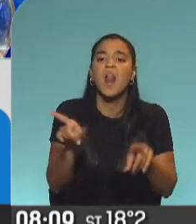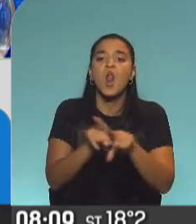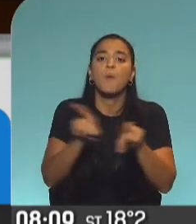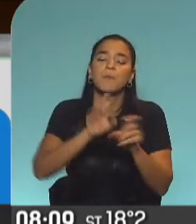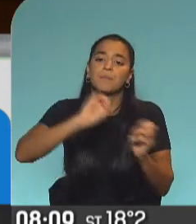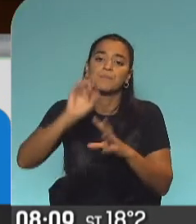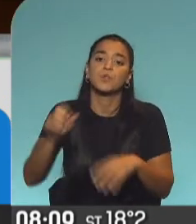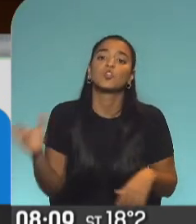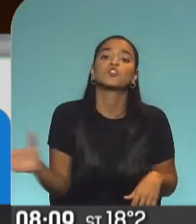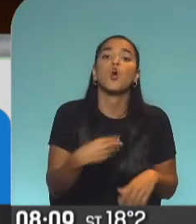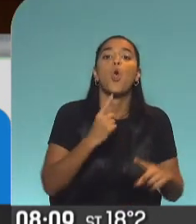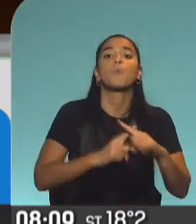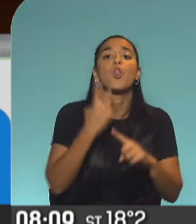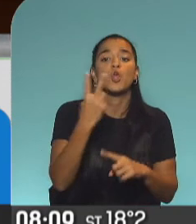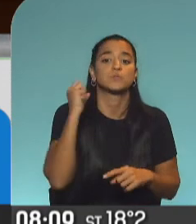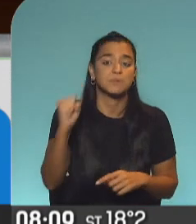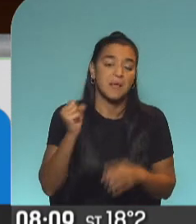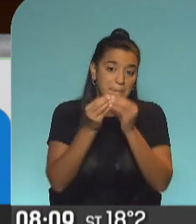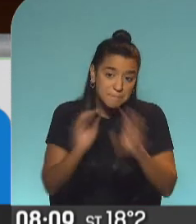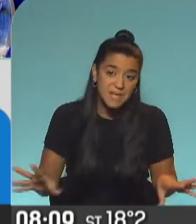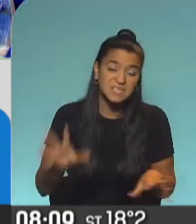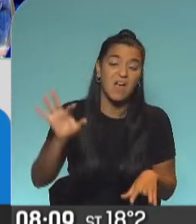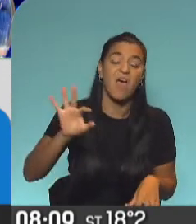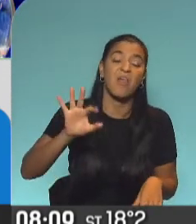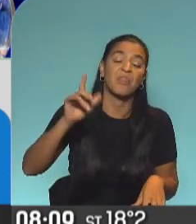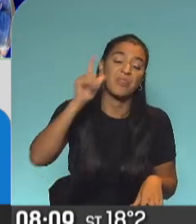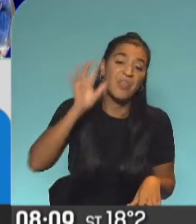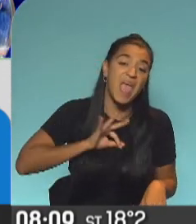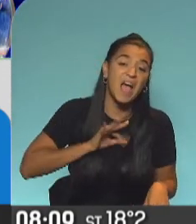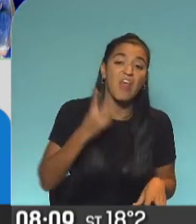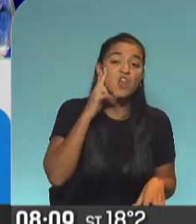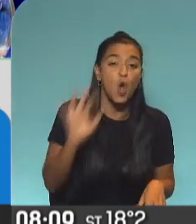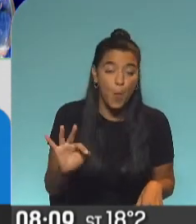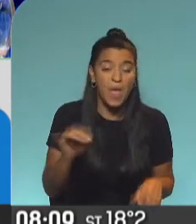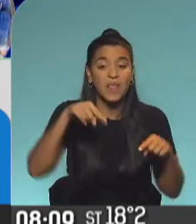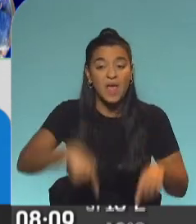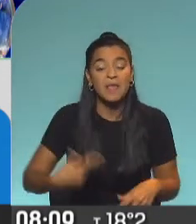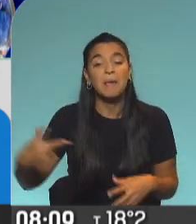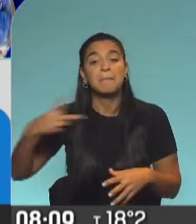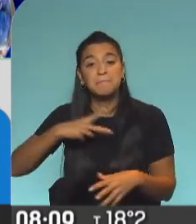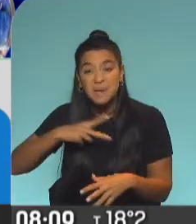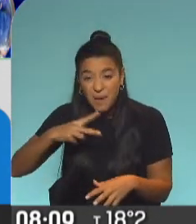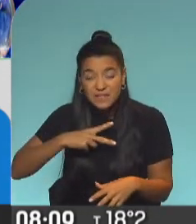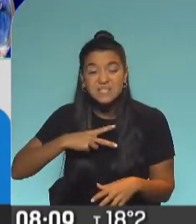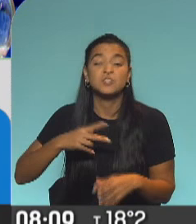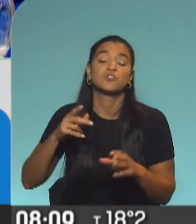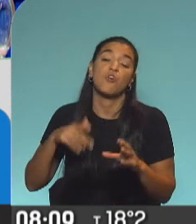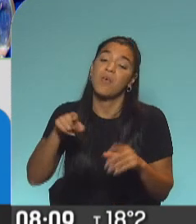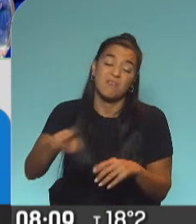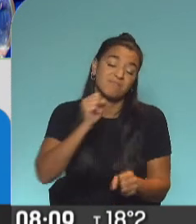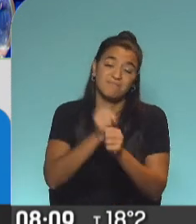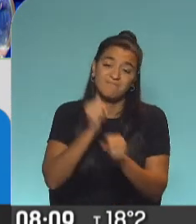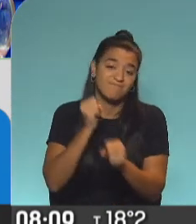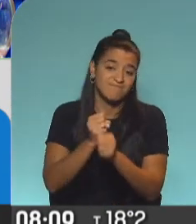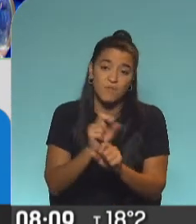importar. Todo por 2 pesos, nació en la década del 90. Eso llevó, junto con las privatizaciones, a un desempleo muy fuerte y bueno,